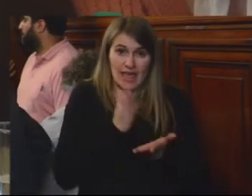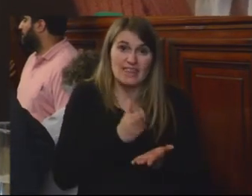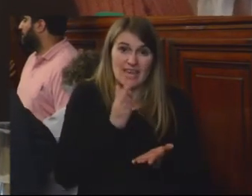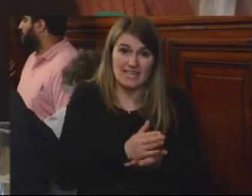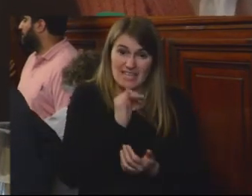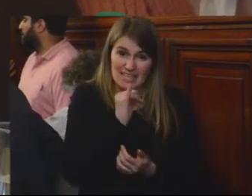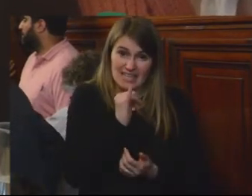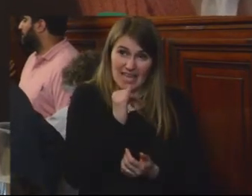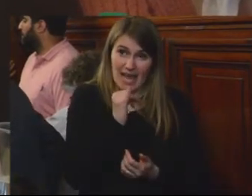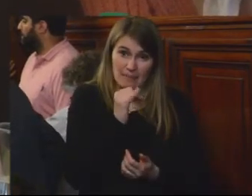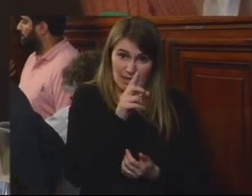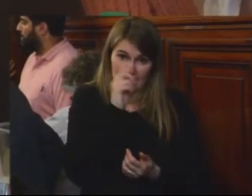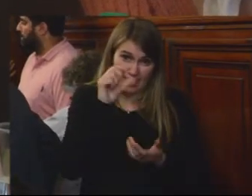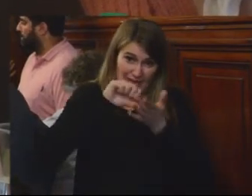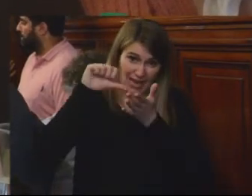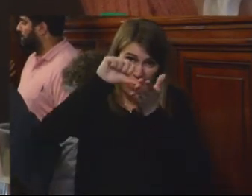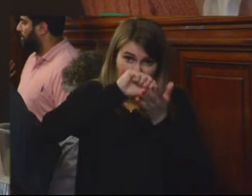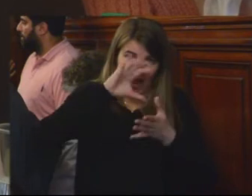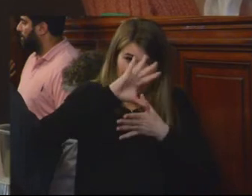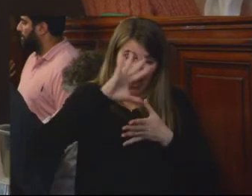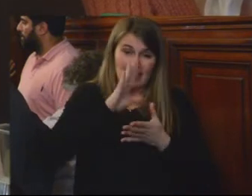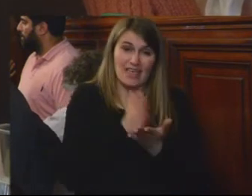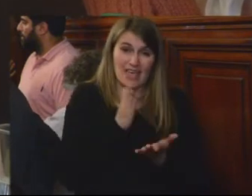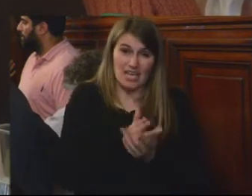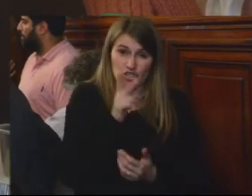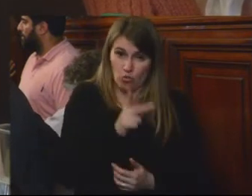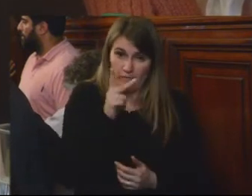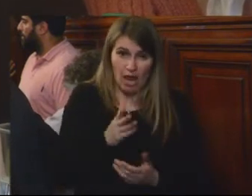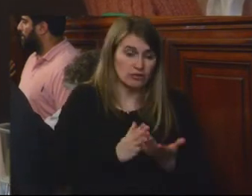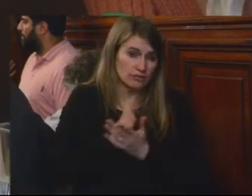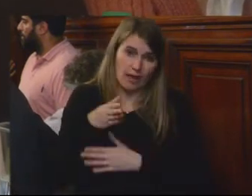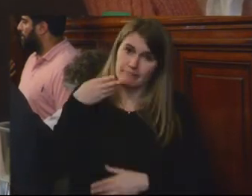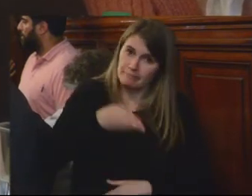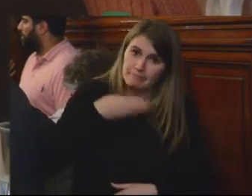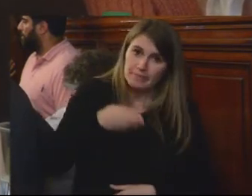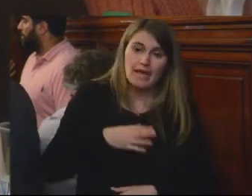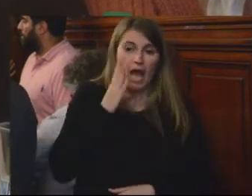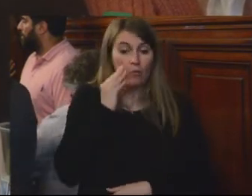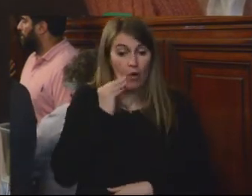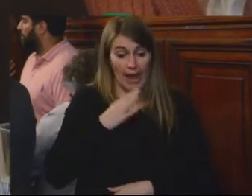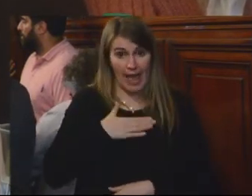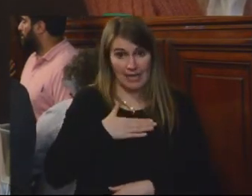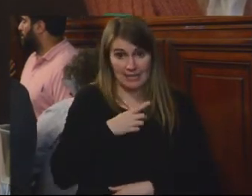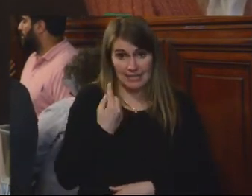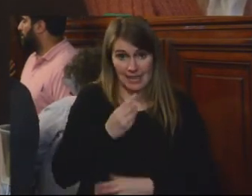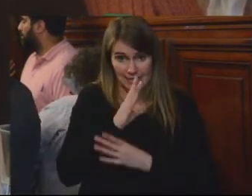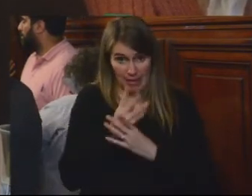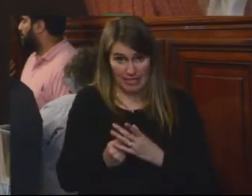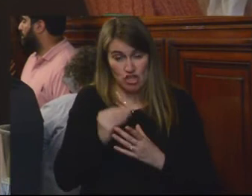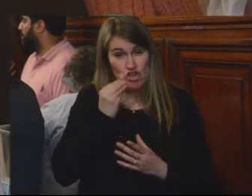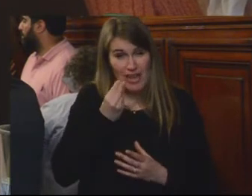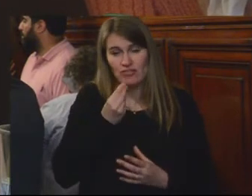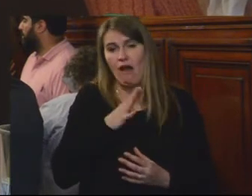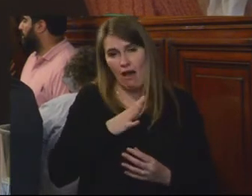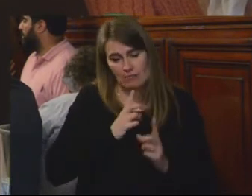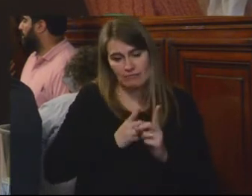en la que hemos concurrido y seguiremos concurriendo y tenemos las abuelas casos en seguimiento y yo